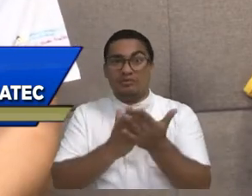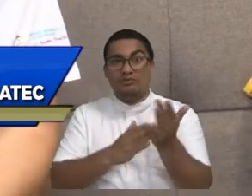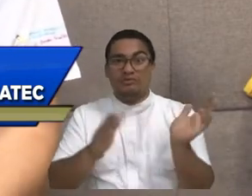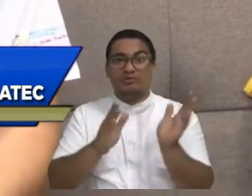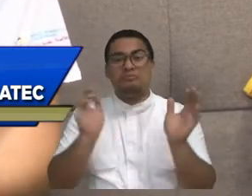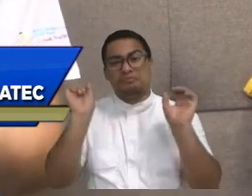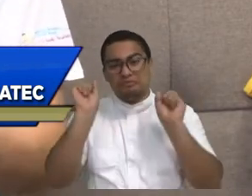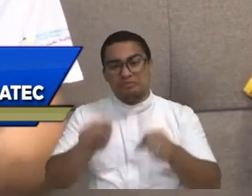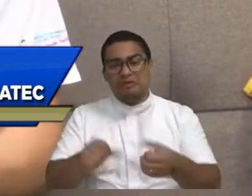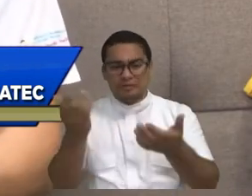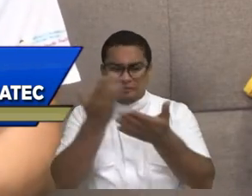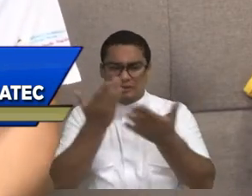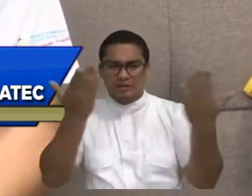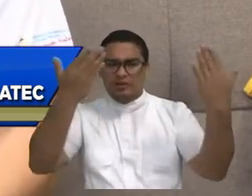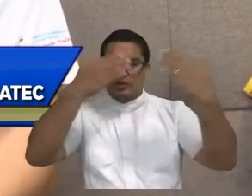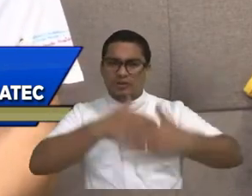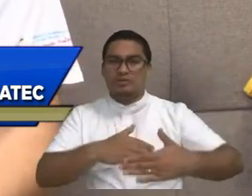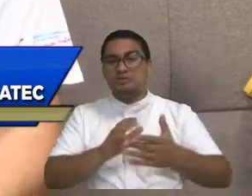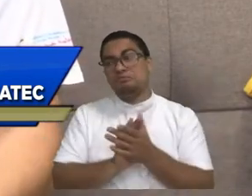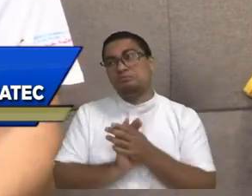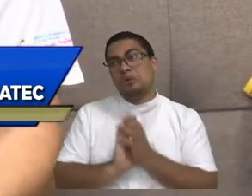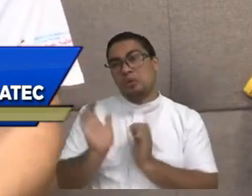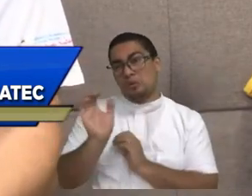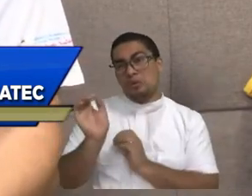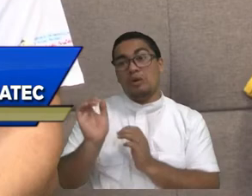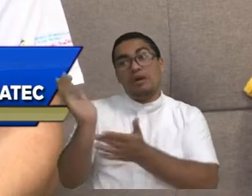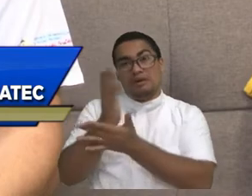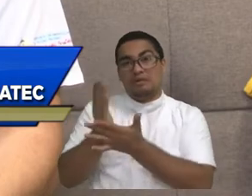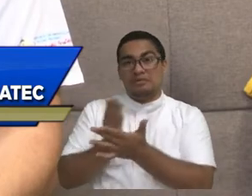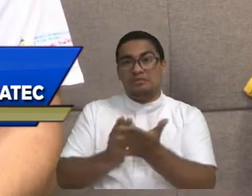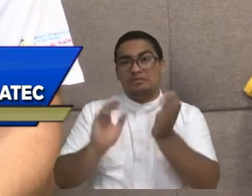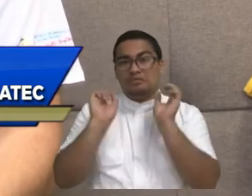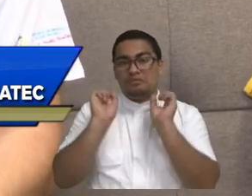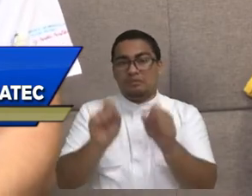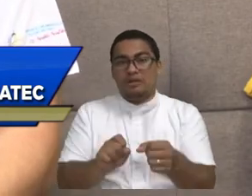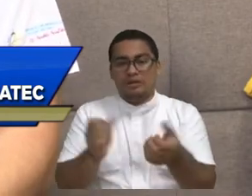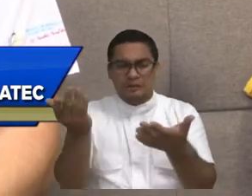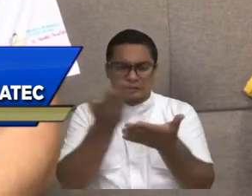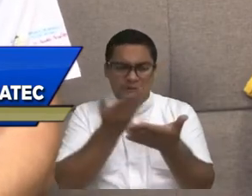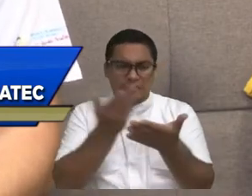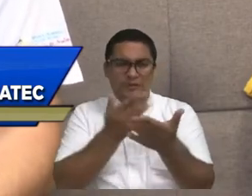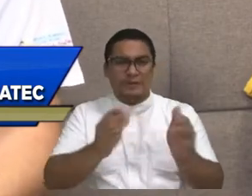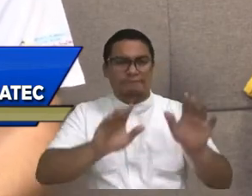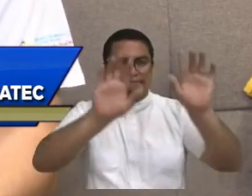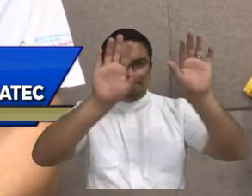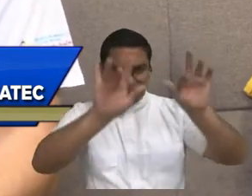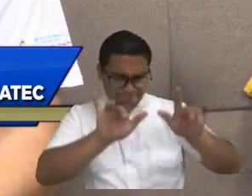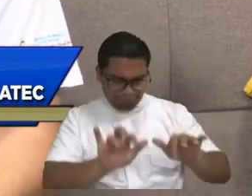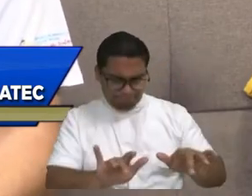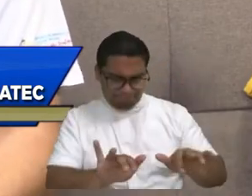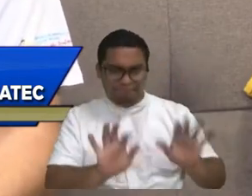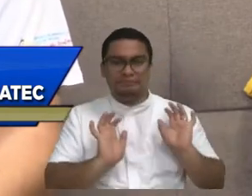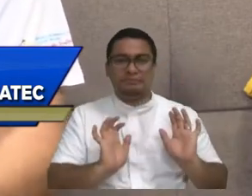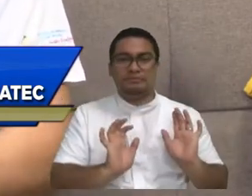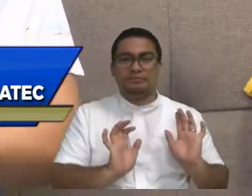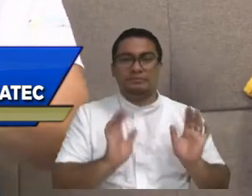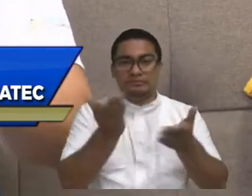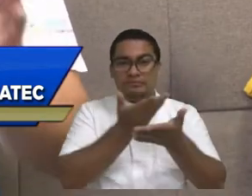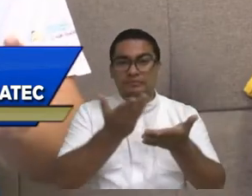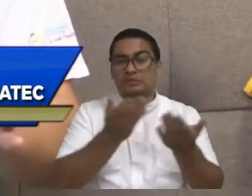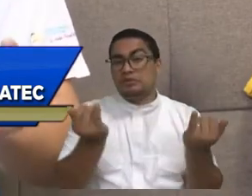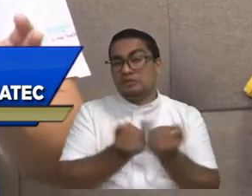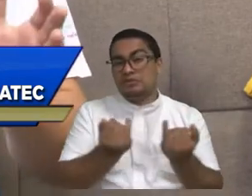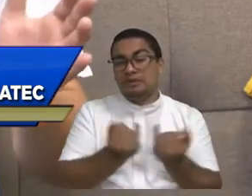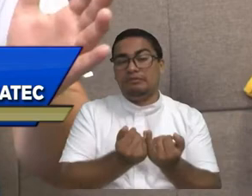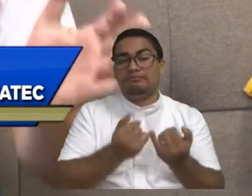poner puede estudiar en línea en una carrera virtual o un curso virtual un curso en línea y entonces también tenemos